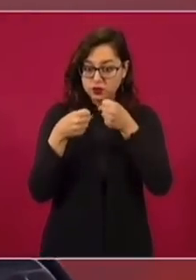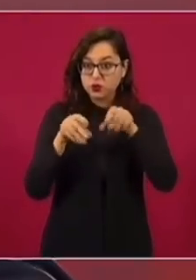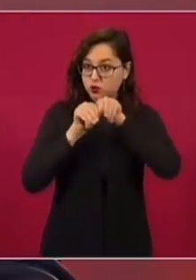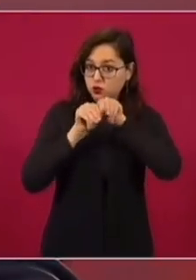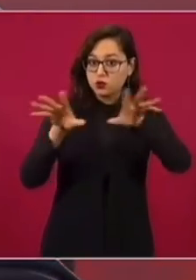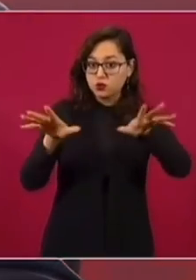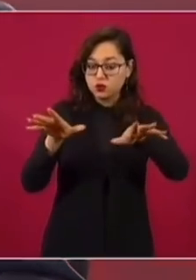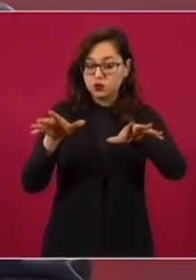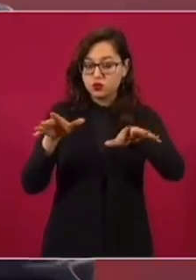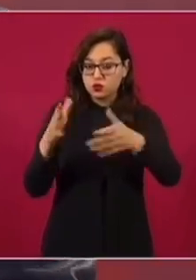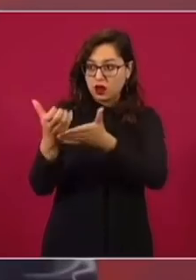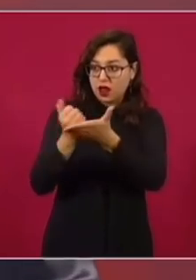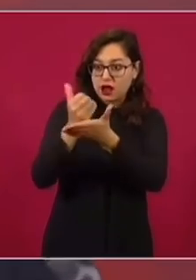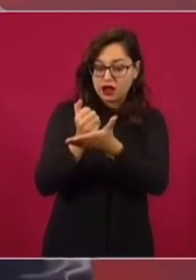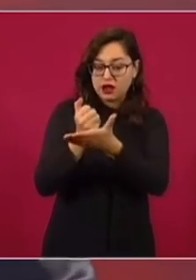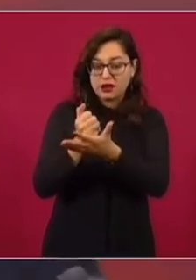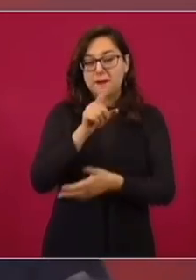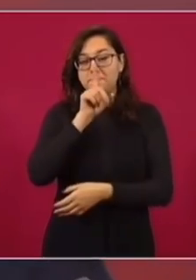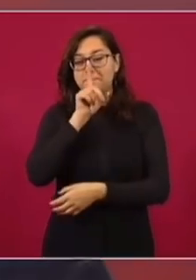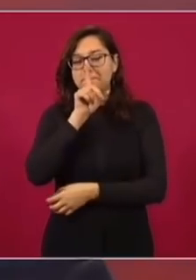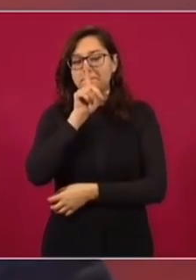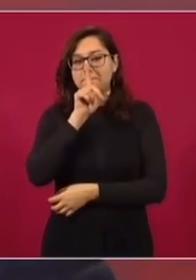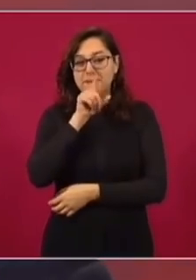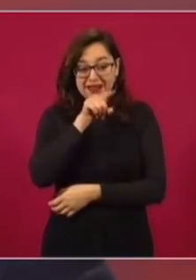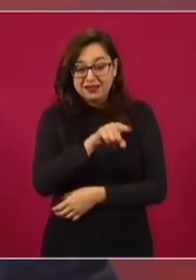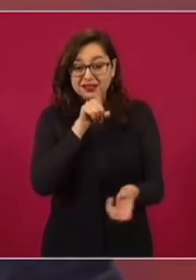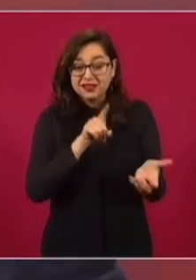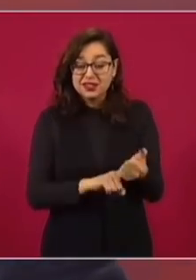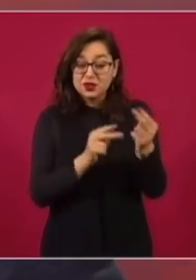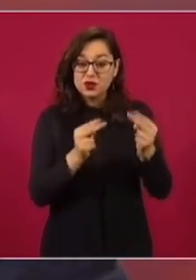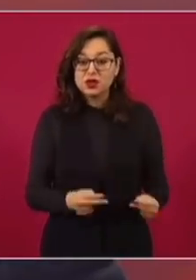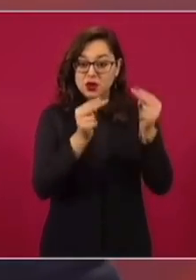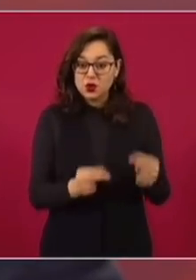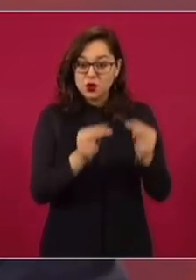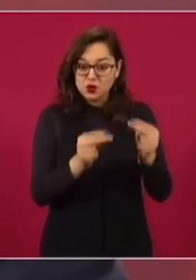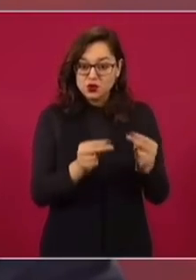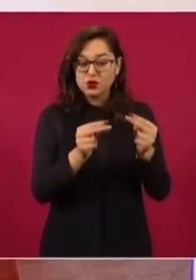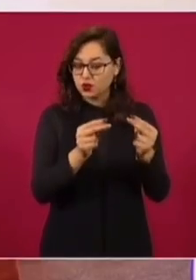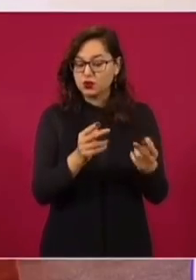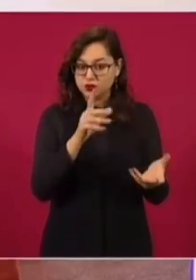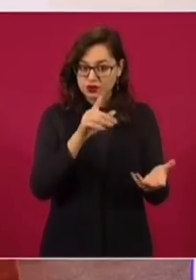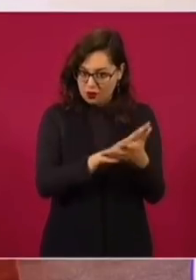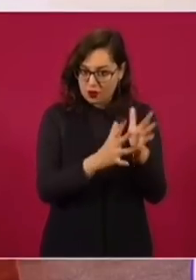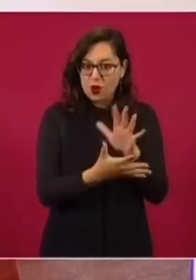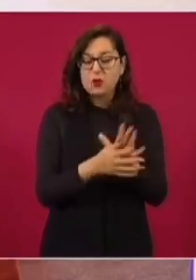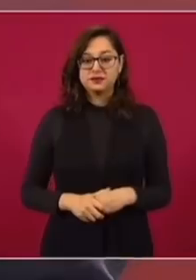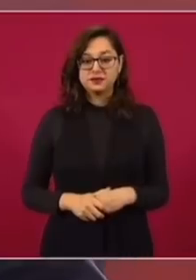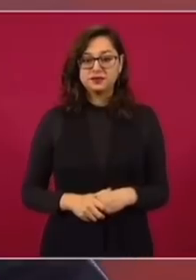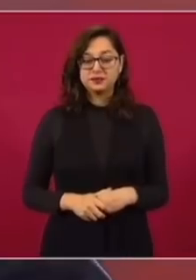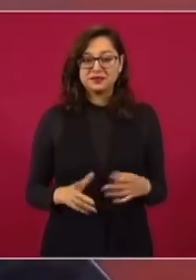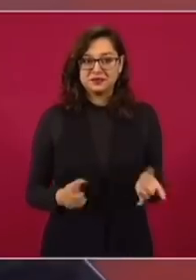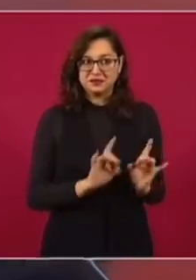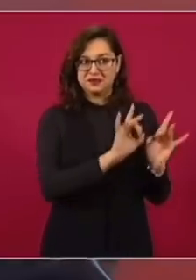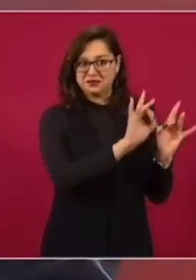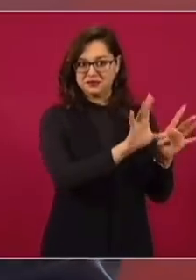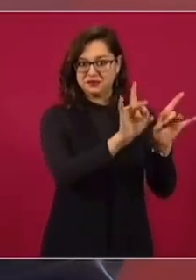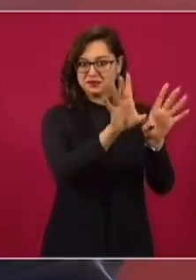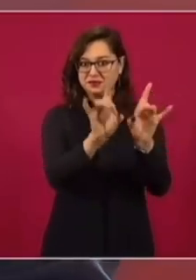periodista está vinculado, entre otros negocios, con el de la venta de medicinas y de equipos médicos, y así